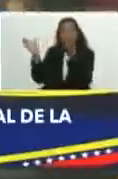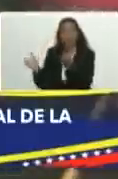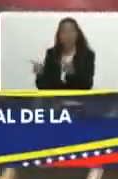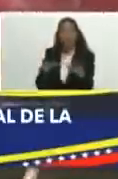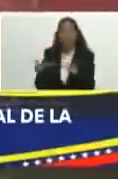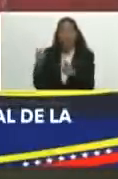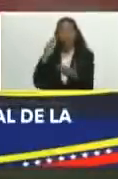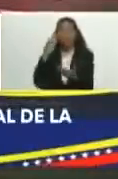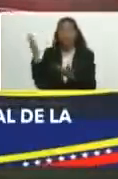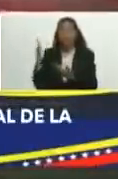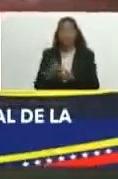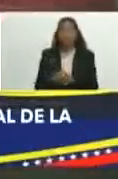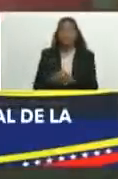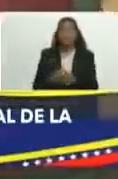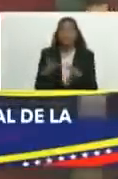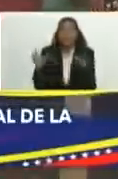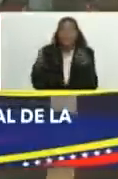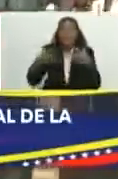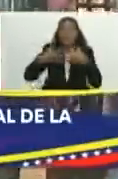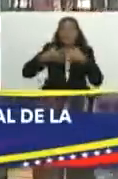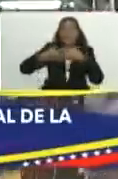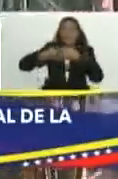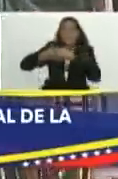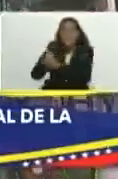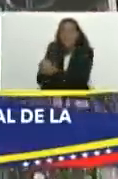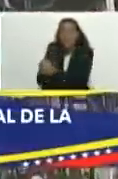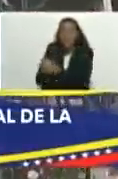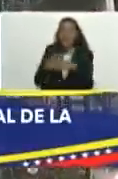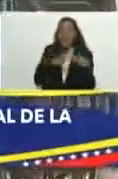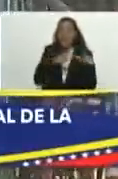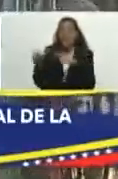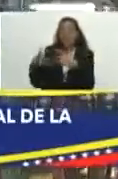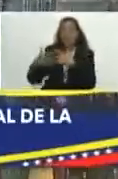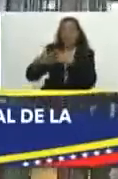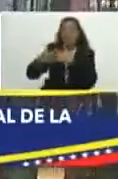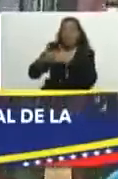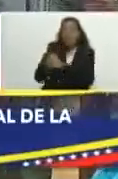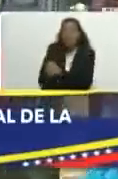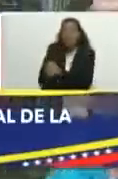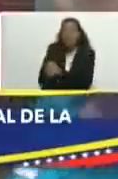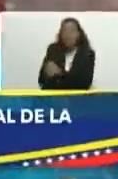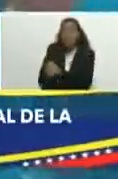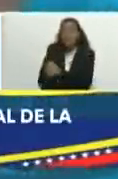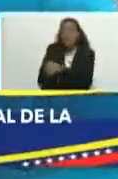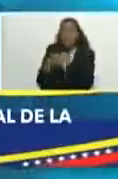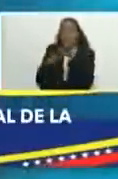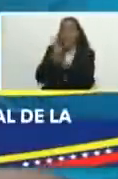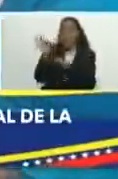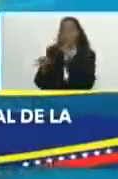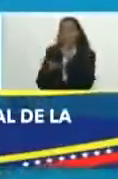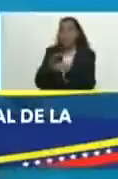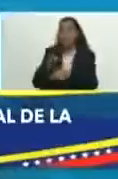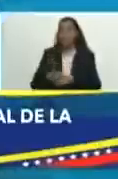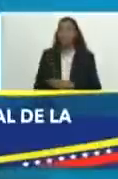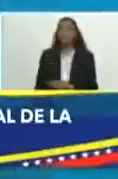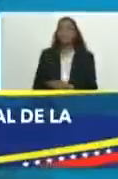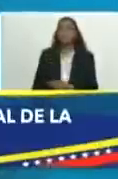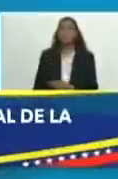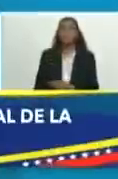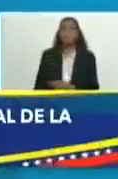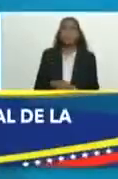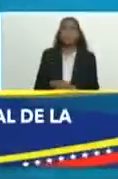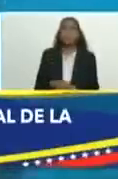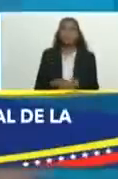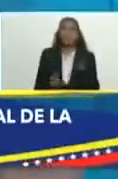ver, aquí están la prensa ya cargada. Lo voy a darle el pase a mi compañero para que le dé la explicación. Compañero, de